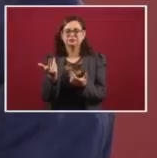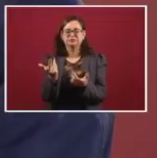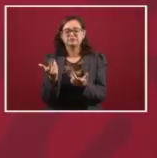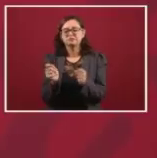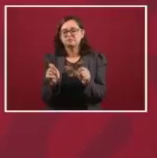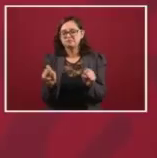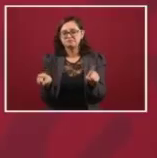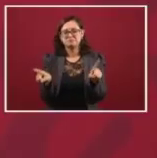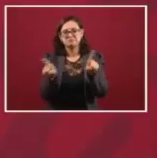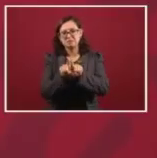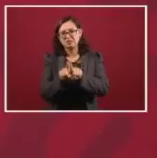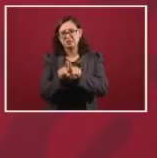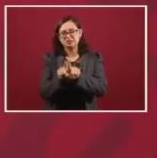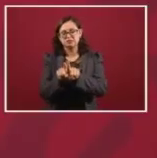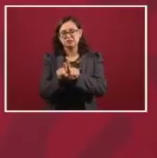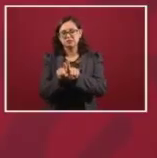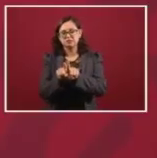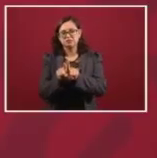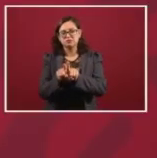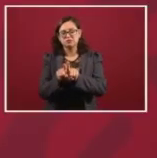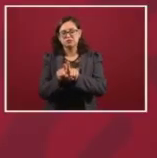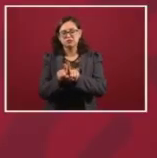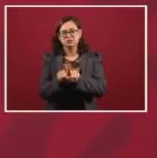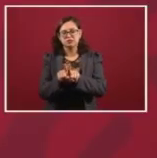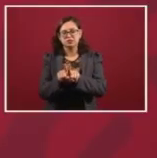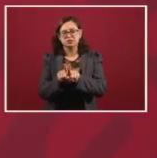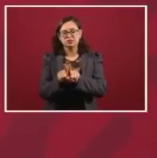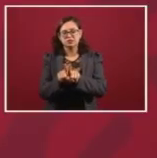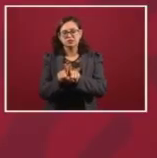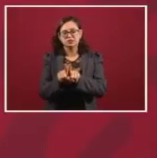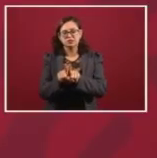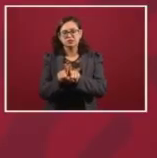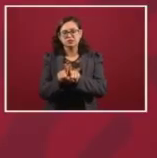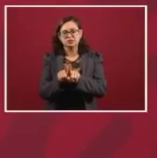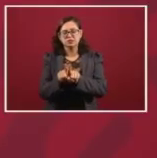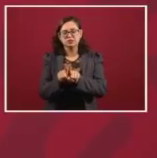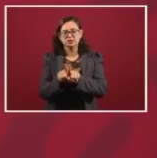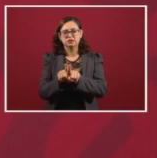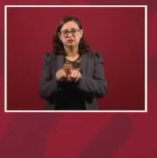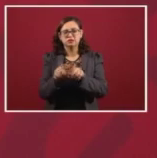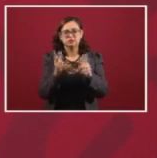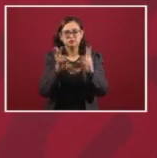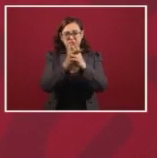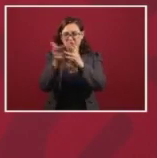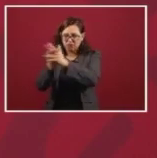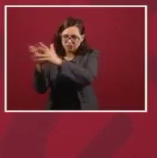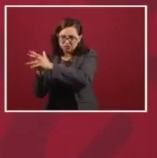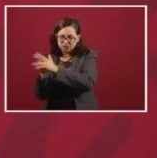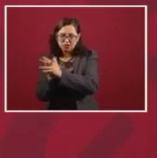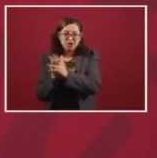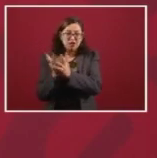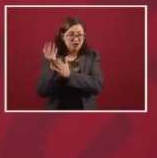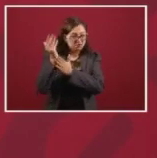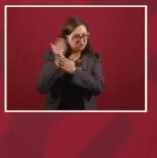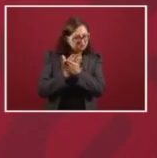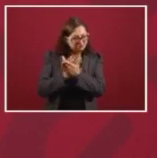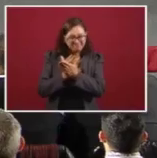podido bajar la incidencia de homicidios,